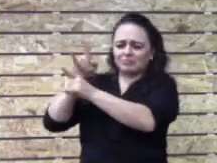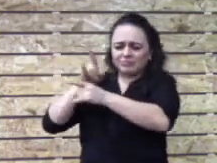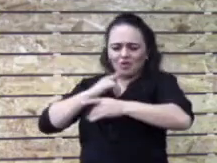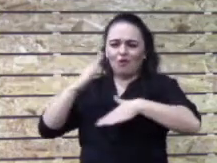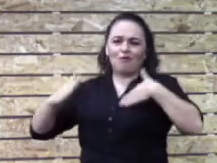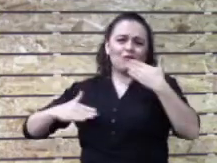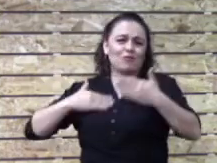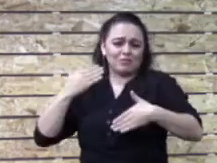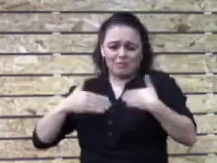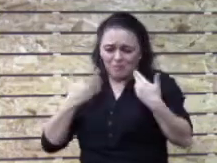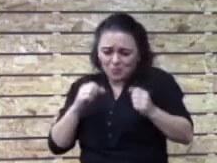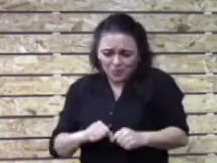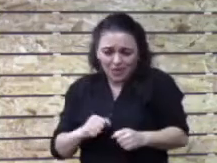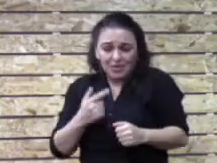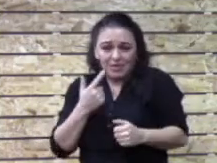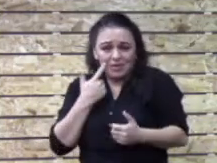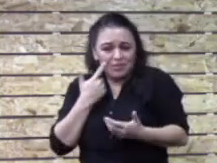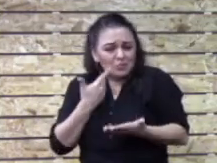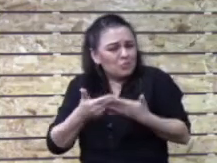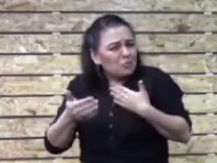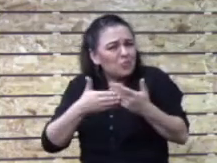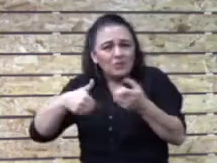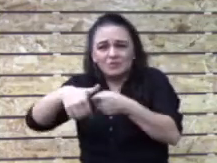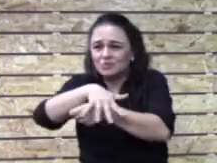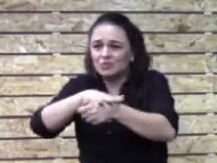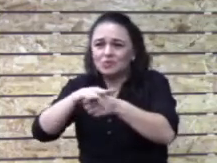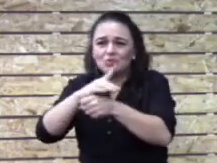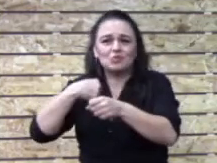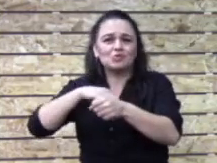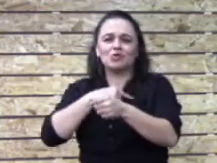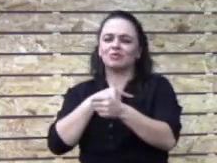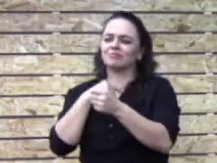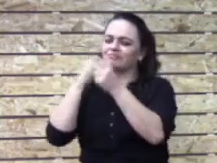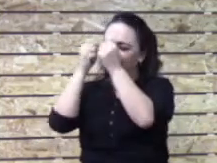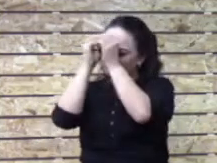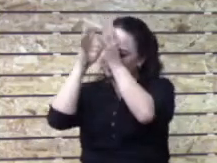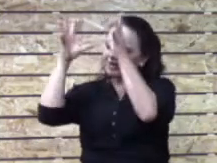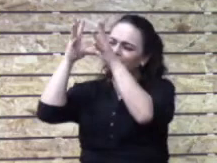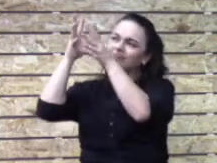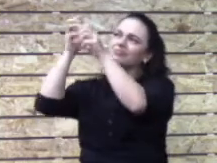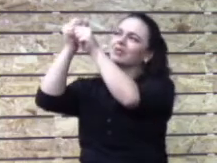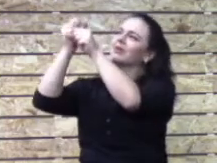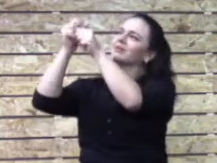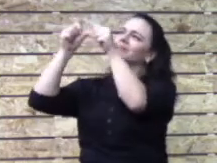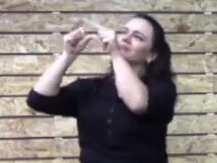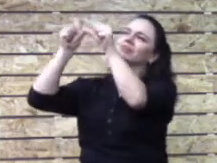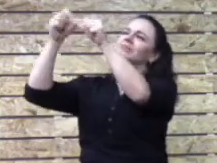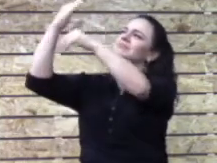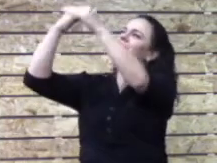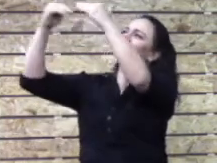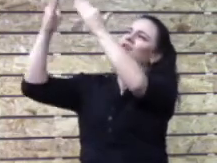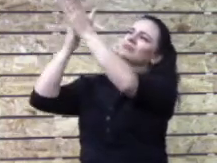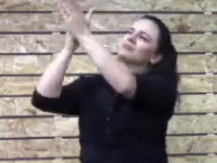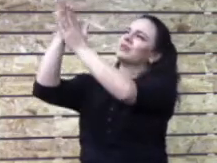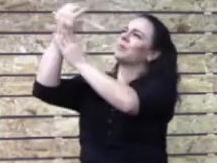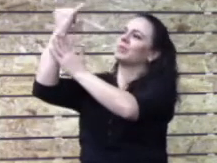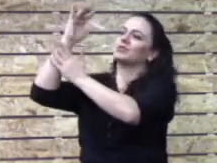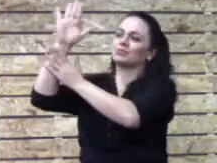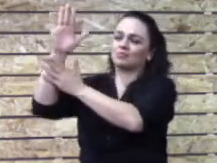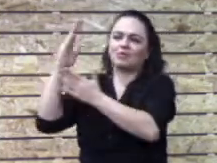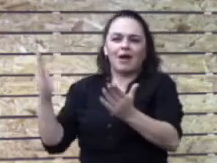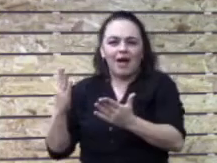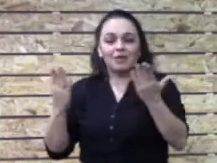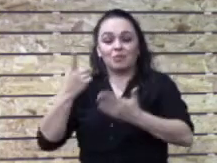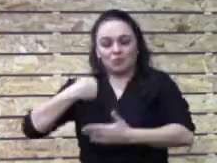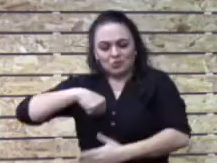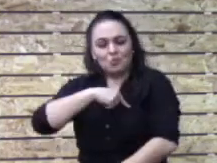Evangelio. Hablarle a la humanidad sobre otro virus mortal que nos afecta a